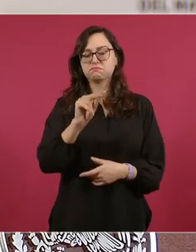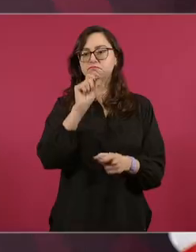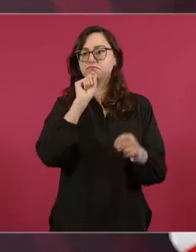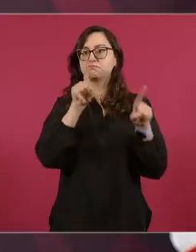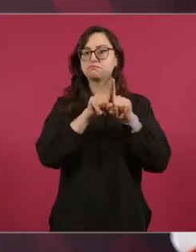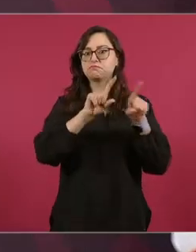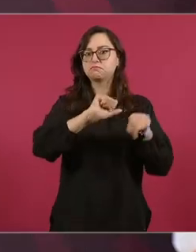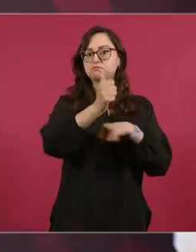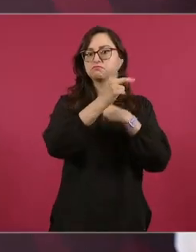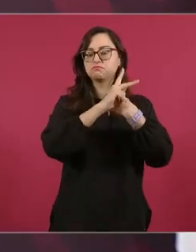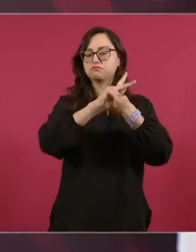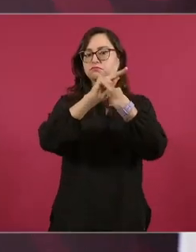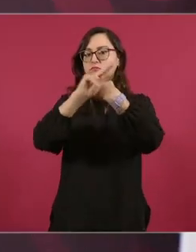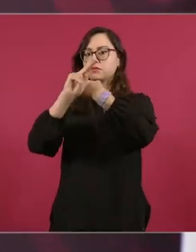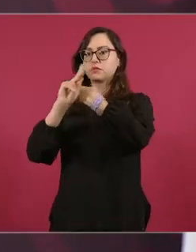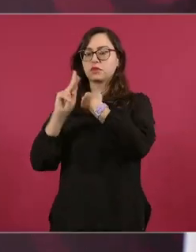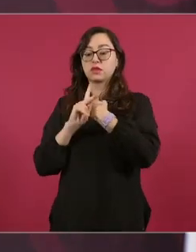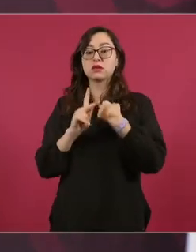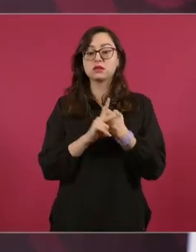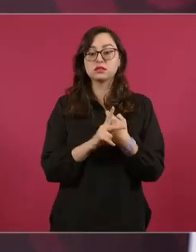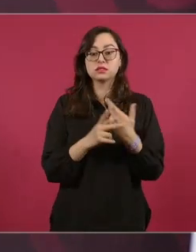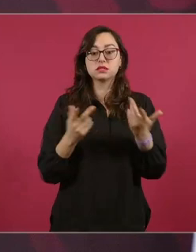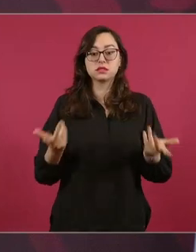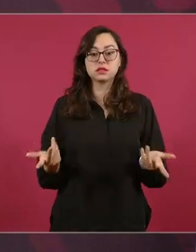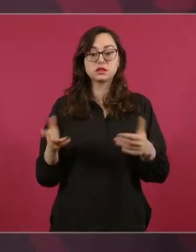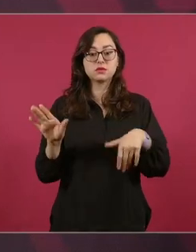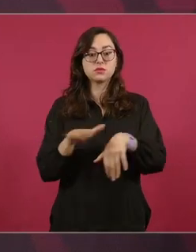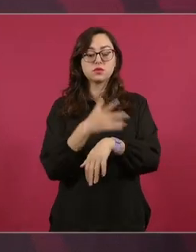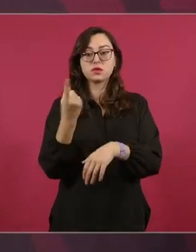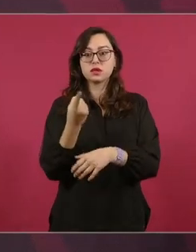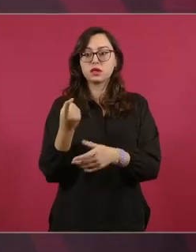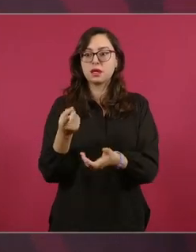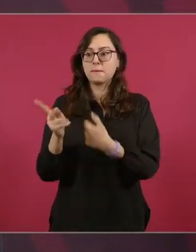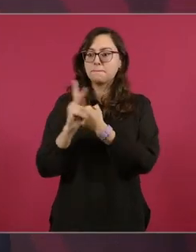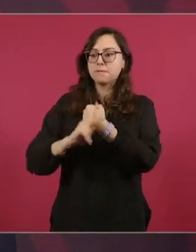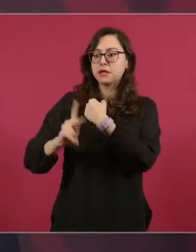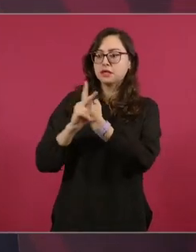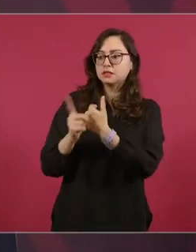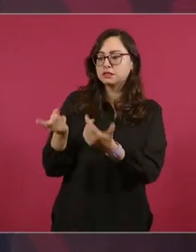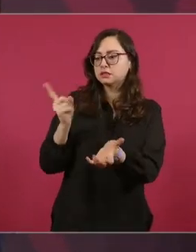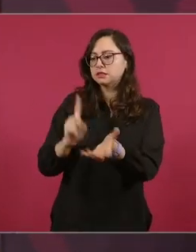porque son los nuevos instrumentos de control